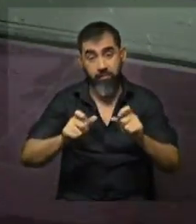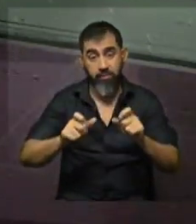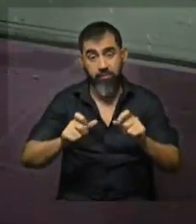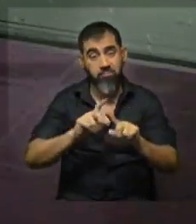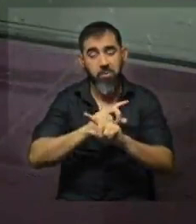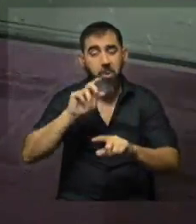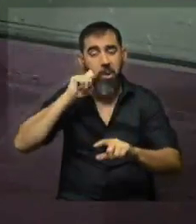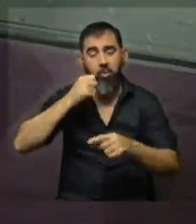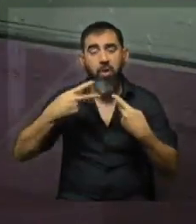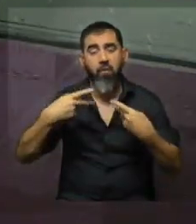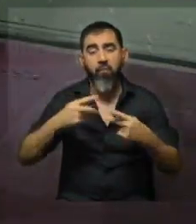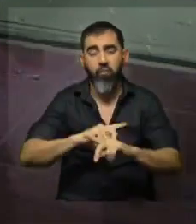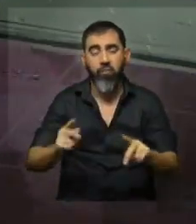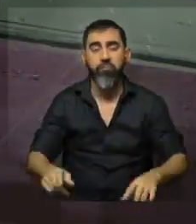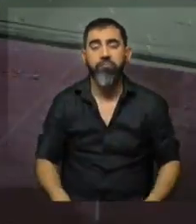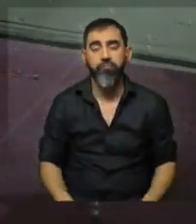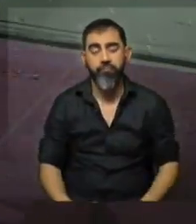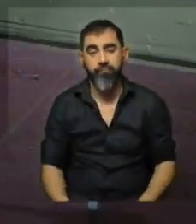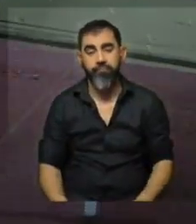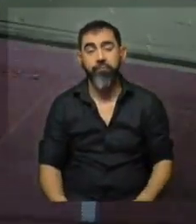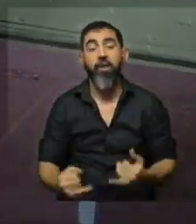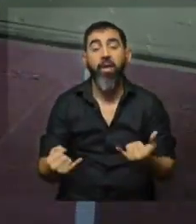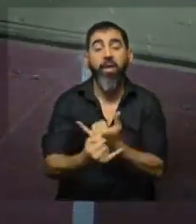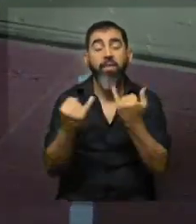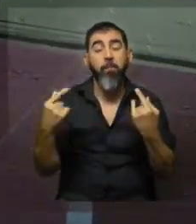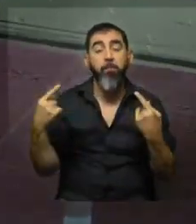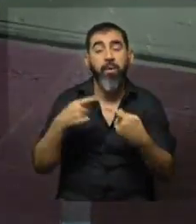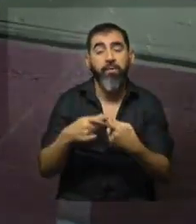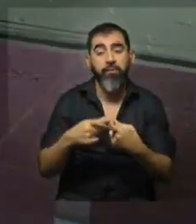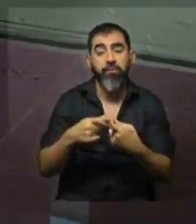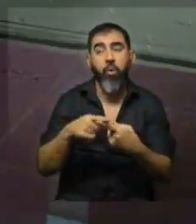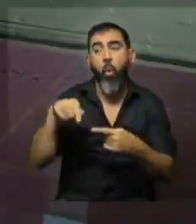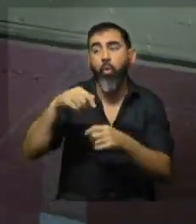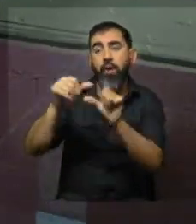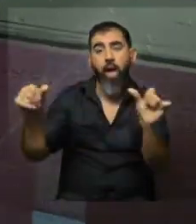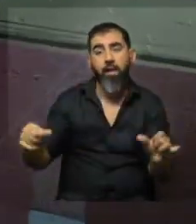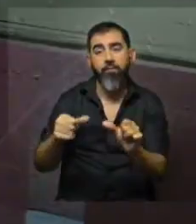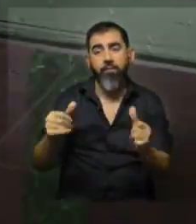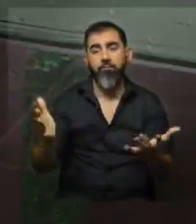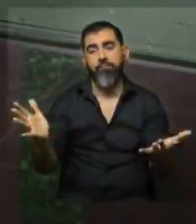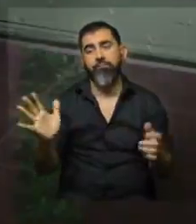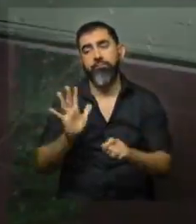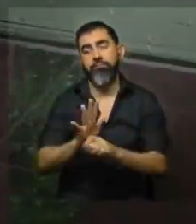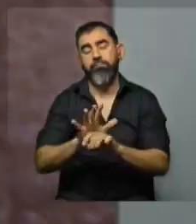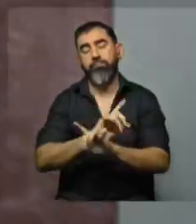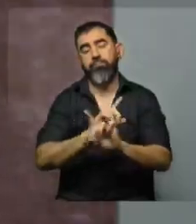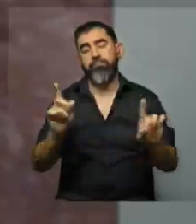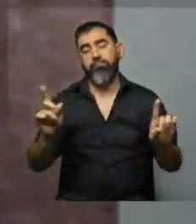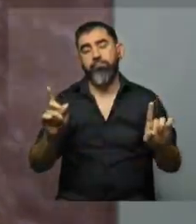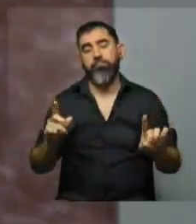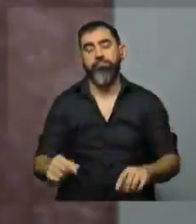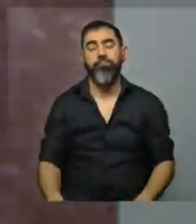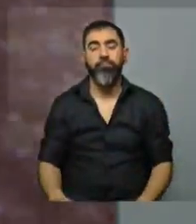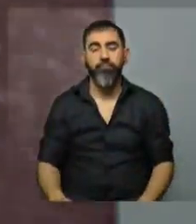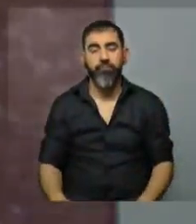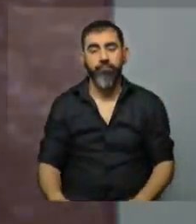sigue... Sí, no está tan interesada en el Mundial. Ahora, que el día del partido Uruguay te vaya a hacer otra cosa... Es como de salvaje. Es como ser un contradictorio,